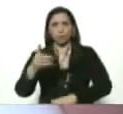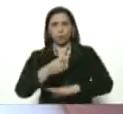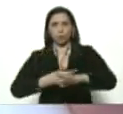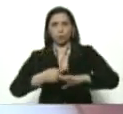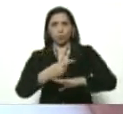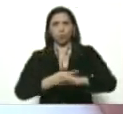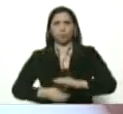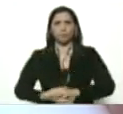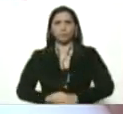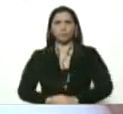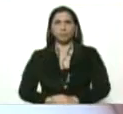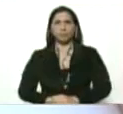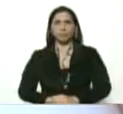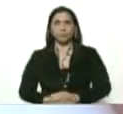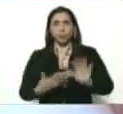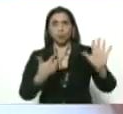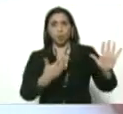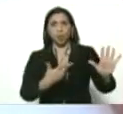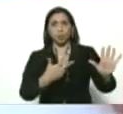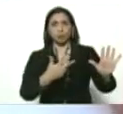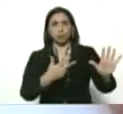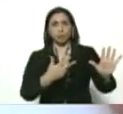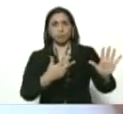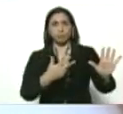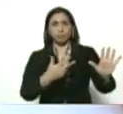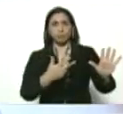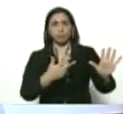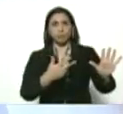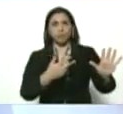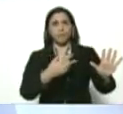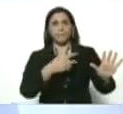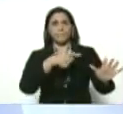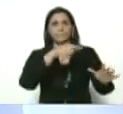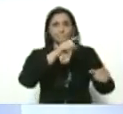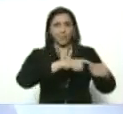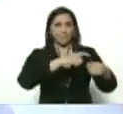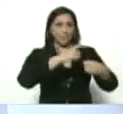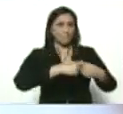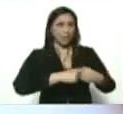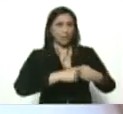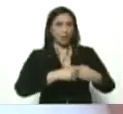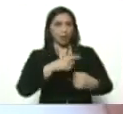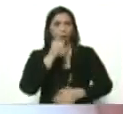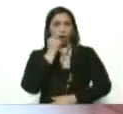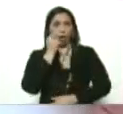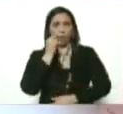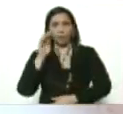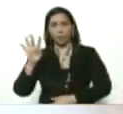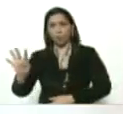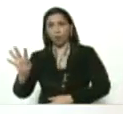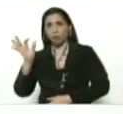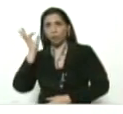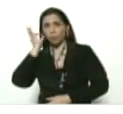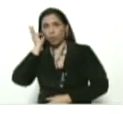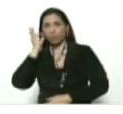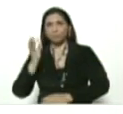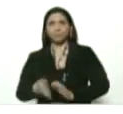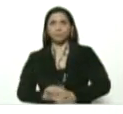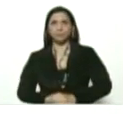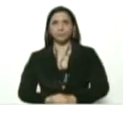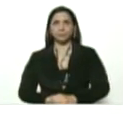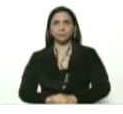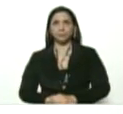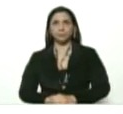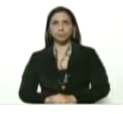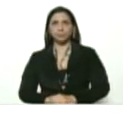horas 8 casos corresponden a personas del sexo masculino 4 casos a personas del sexo femenino